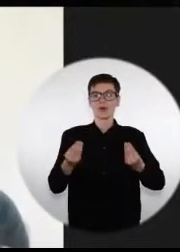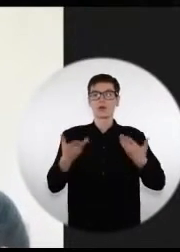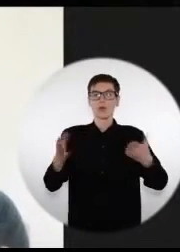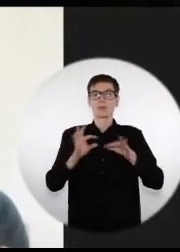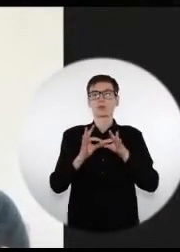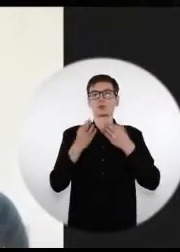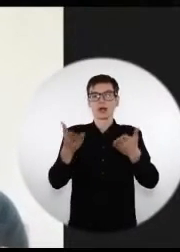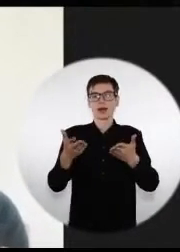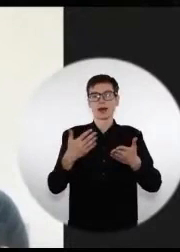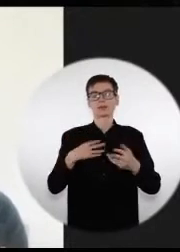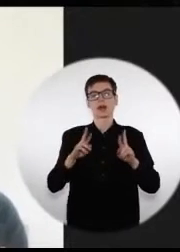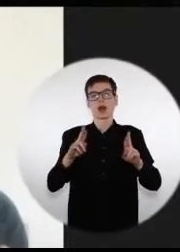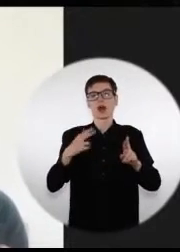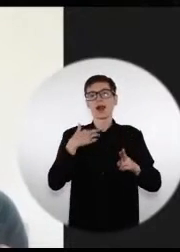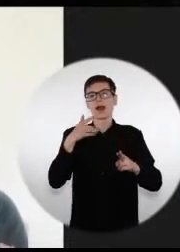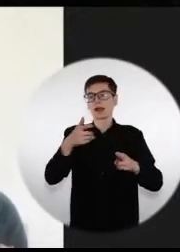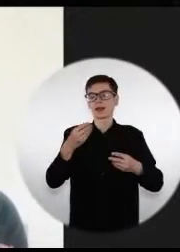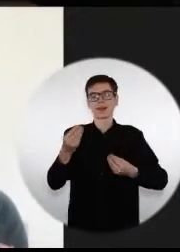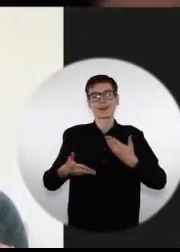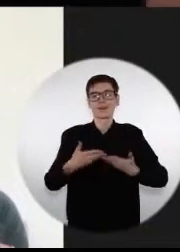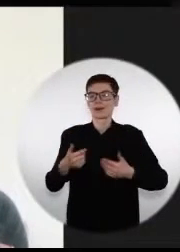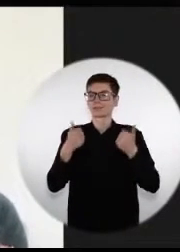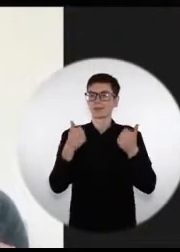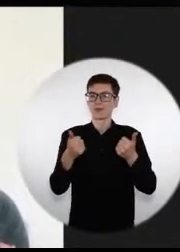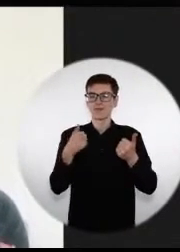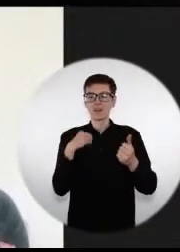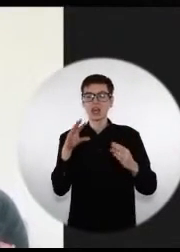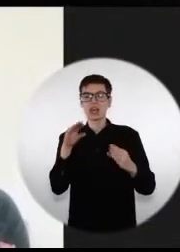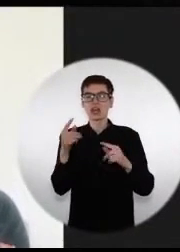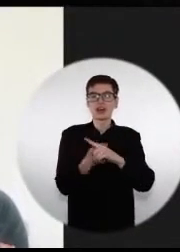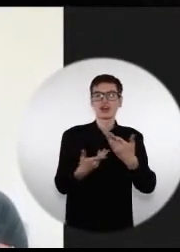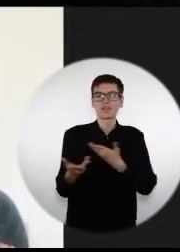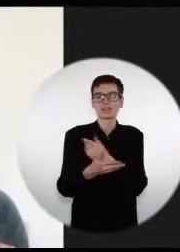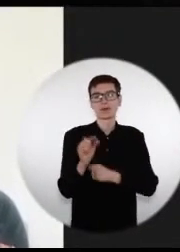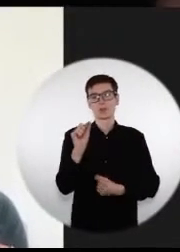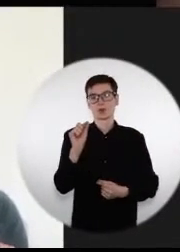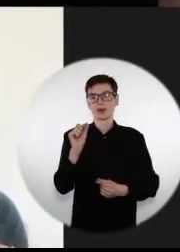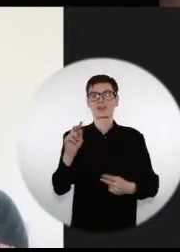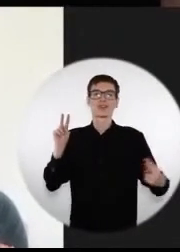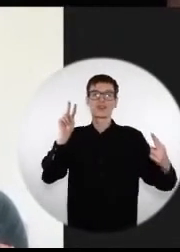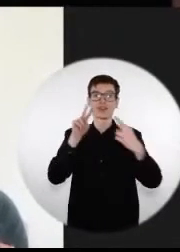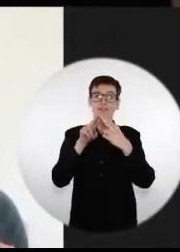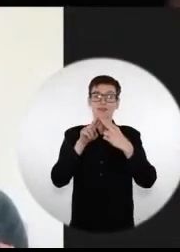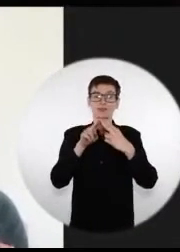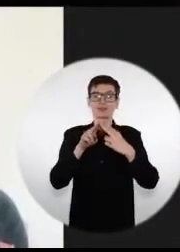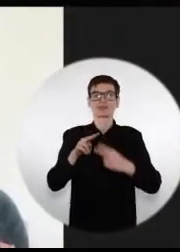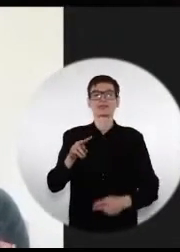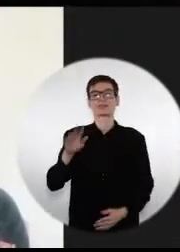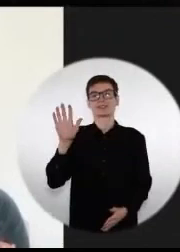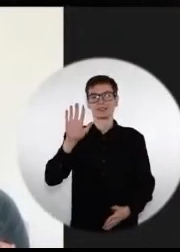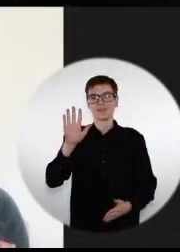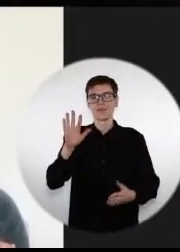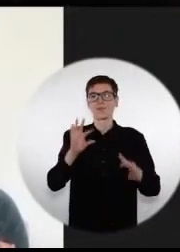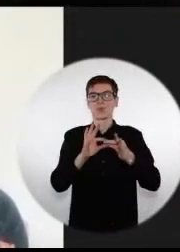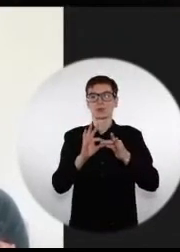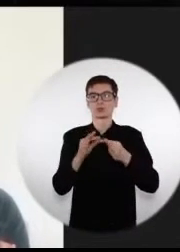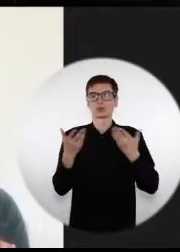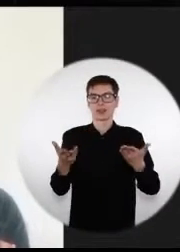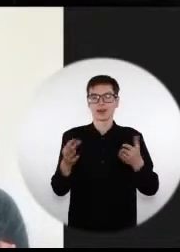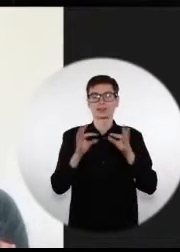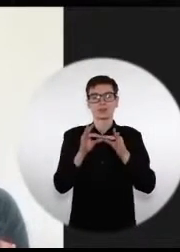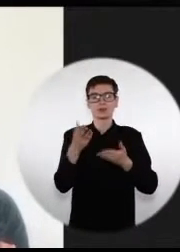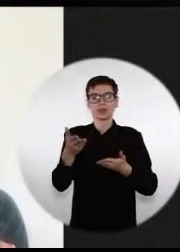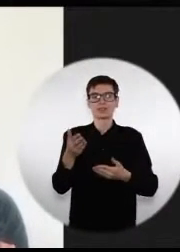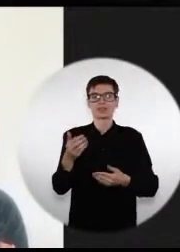que haya olvidado el nombre pero bueno ahí va a estar el link bueno muchas gracias espero que hayan pasado bien aquí